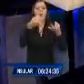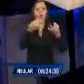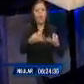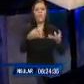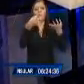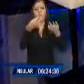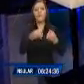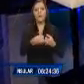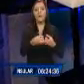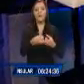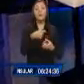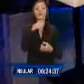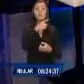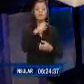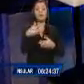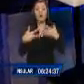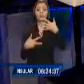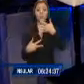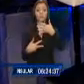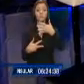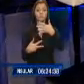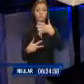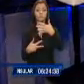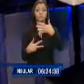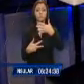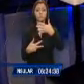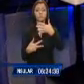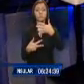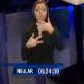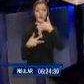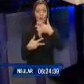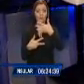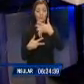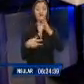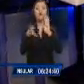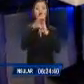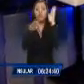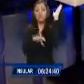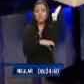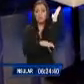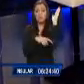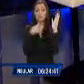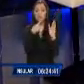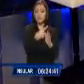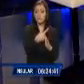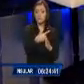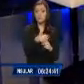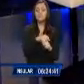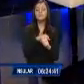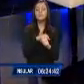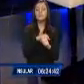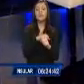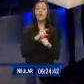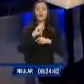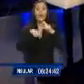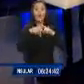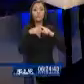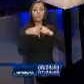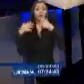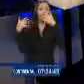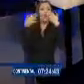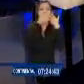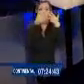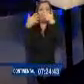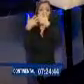cumplir, está en octavo lugar. Y aquí dice la Constitución, en caso de conflicto de normas de